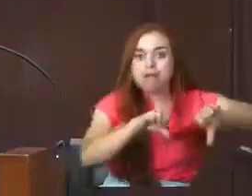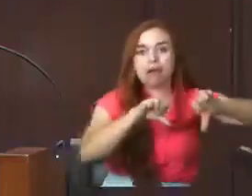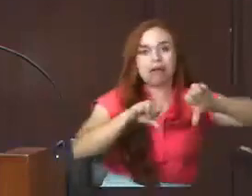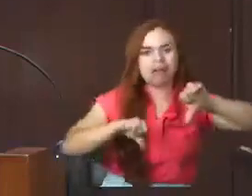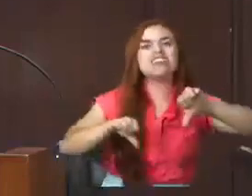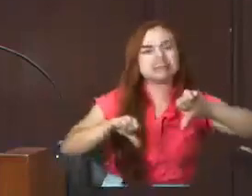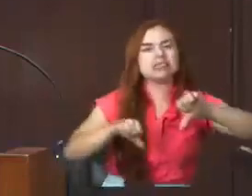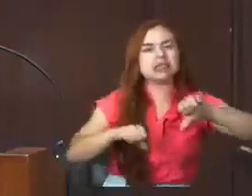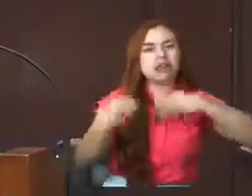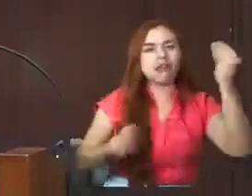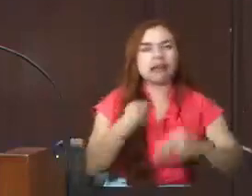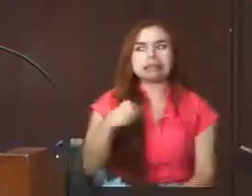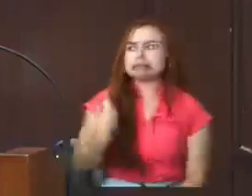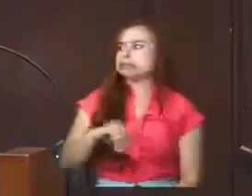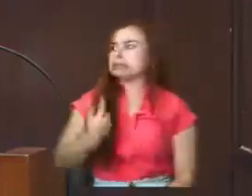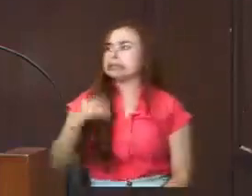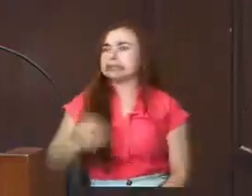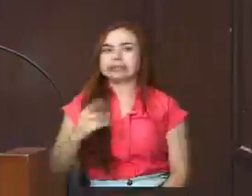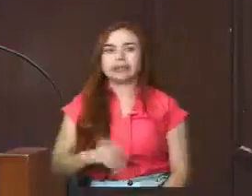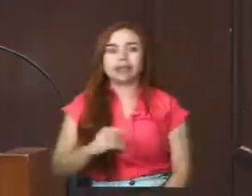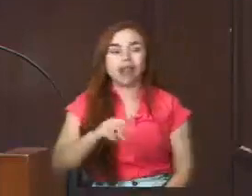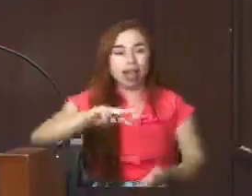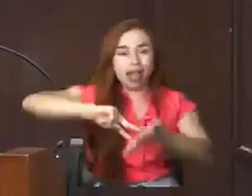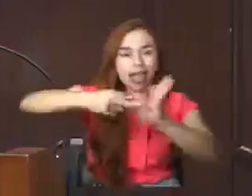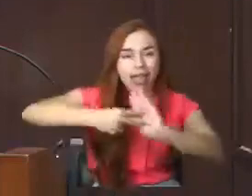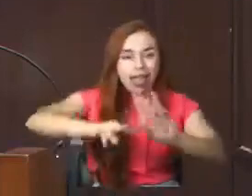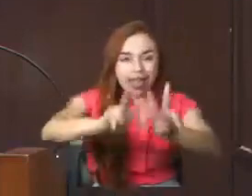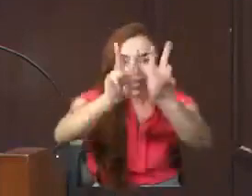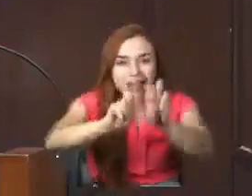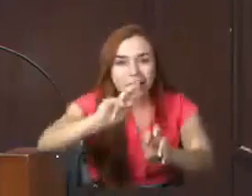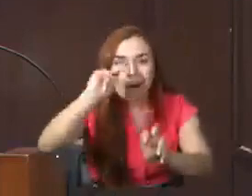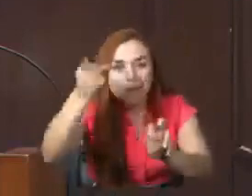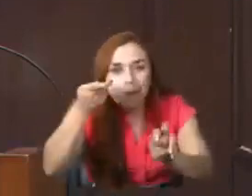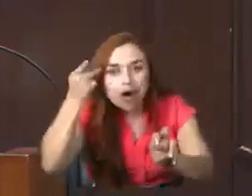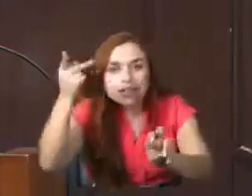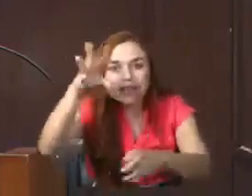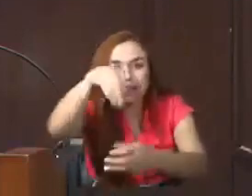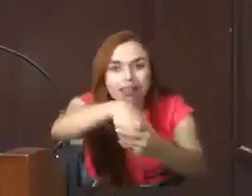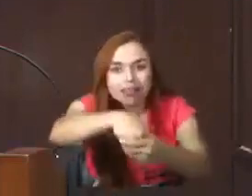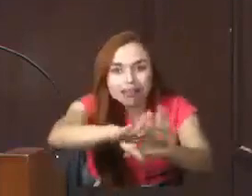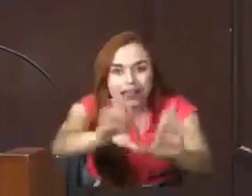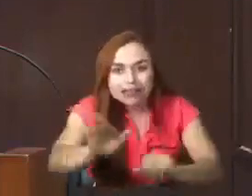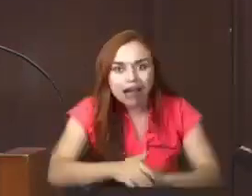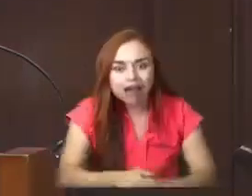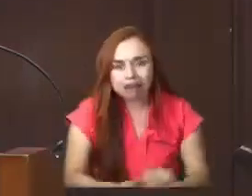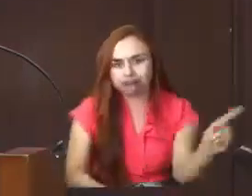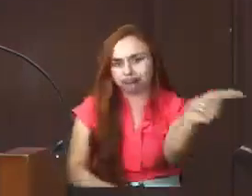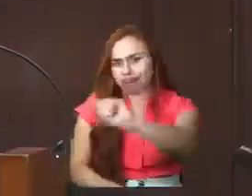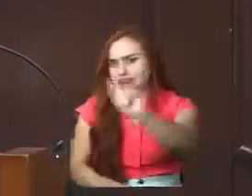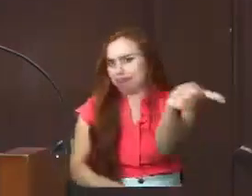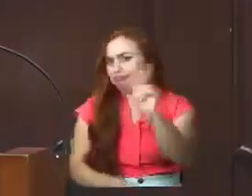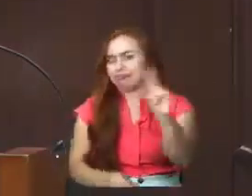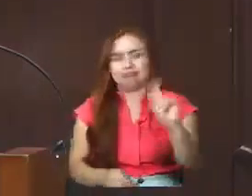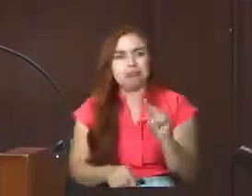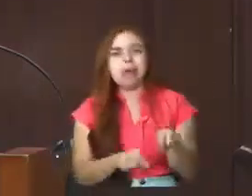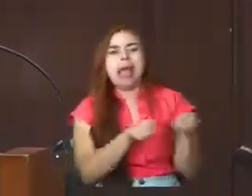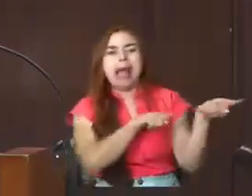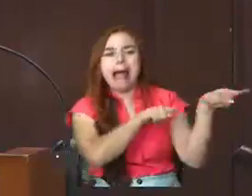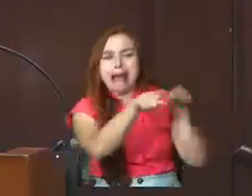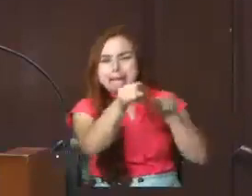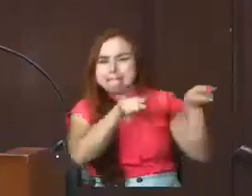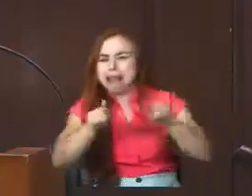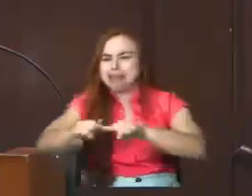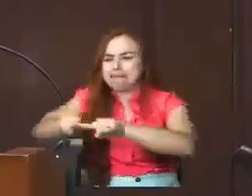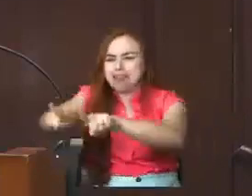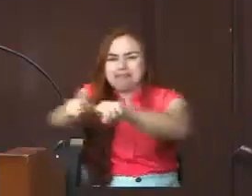solamente en la política, está en todos los parámetros de la vida nacional, en todos los parámetros